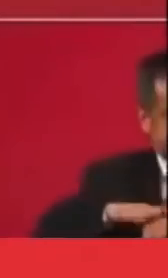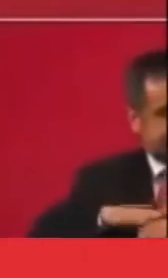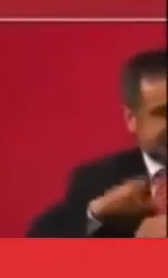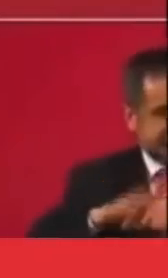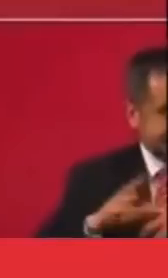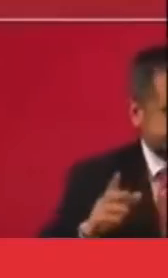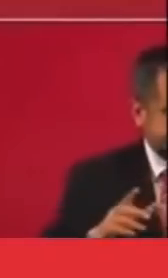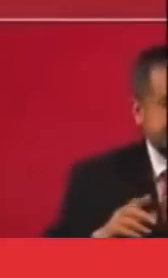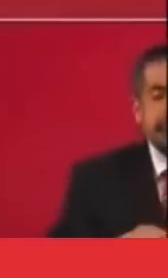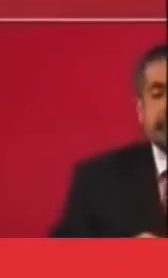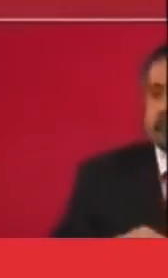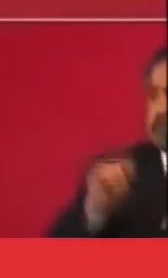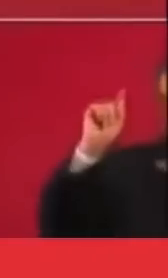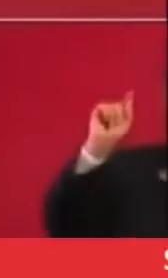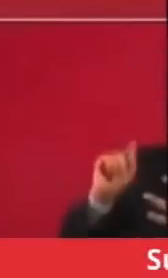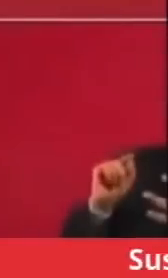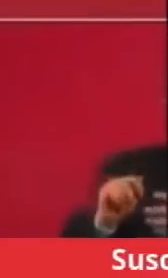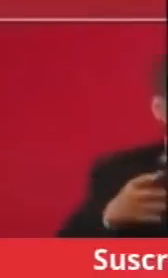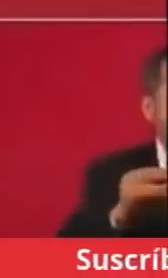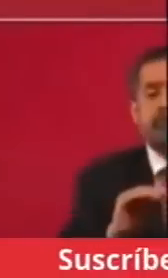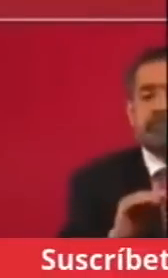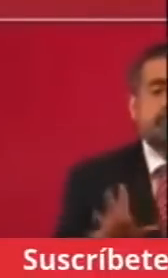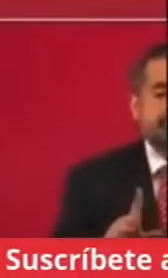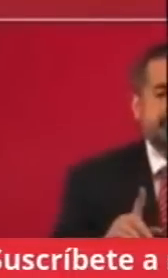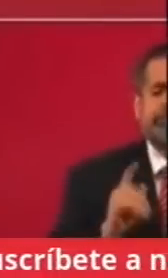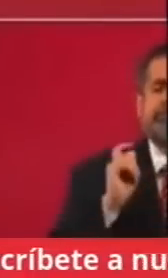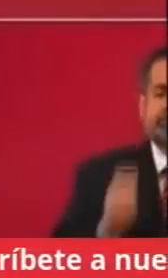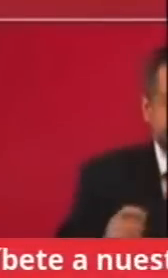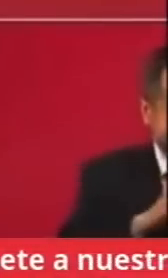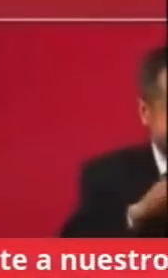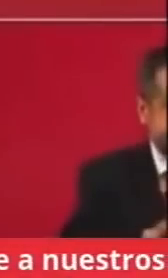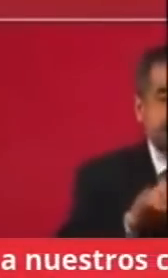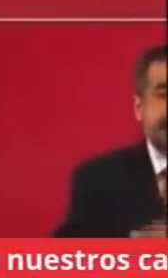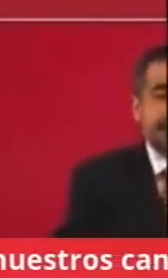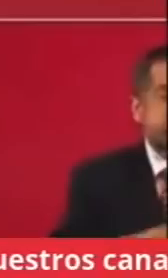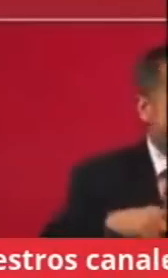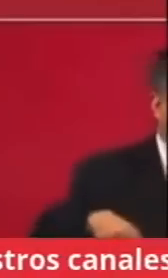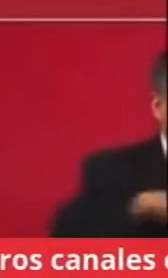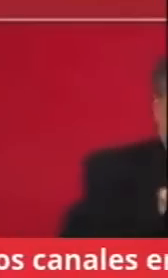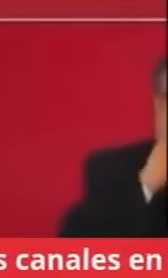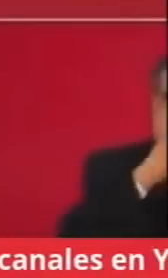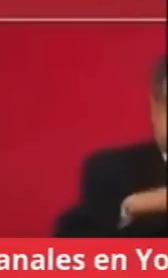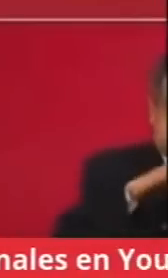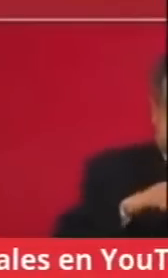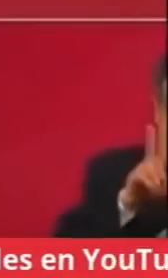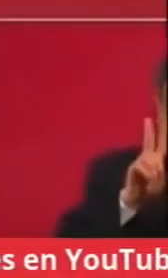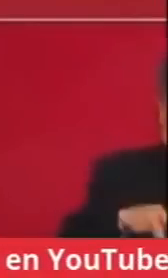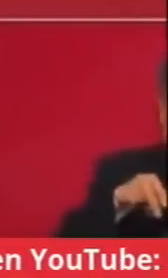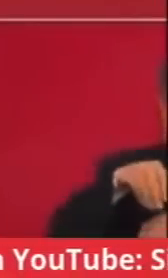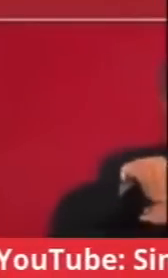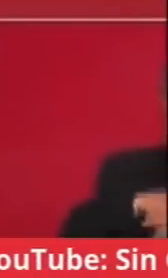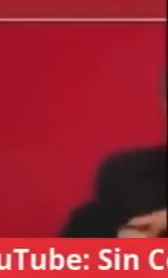administración pública federal y del cuerpo diplomático. También es importante notar, como bien dijo Cristian, que está cambiando